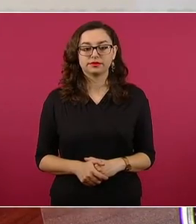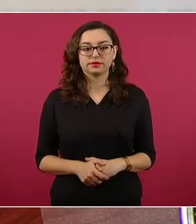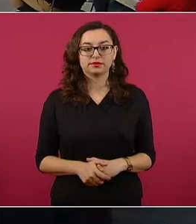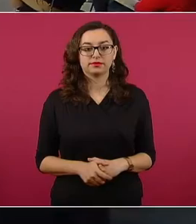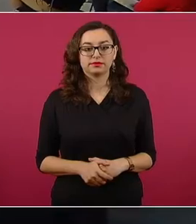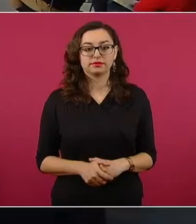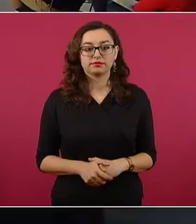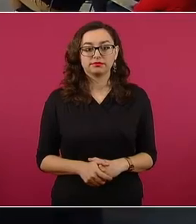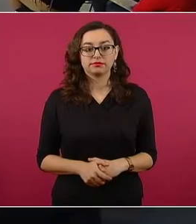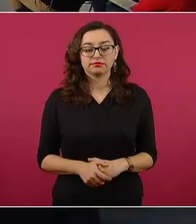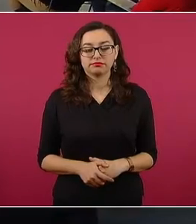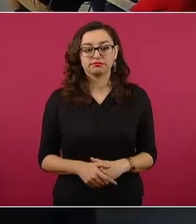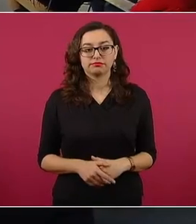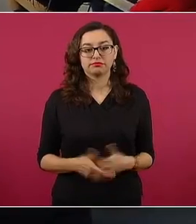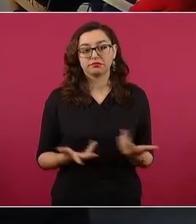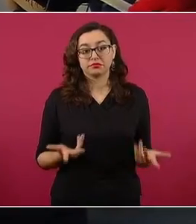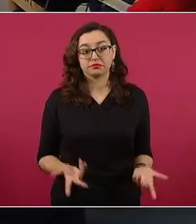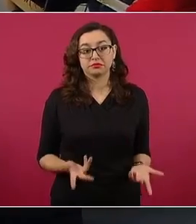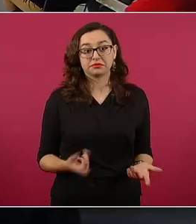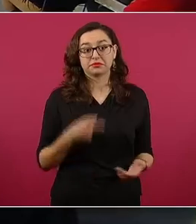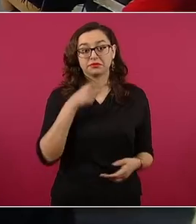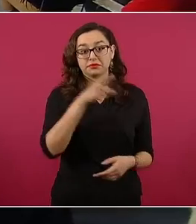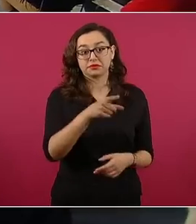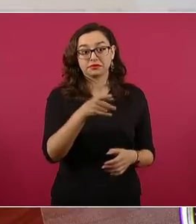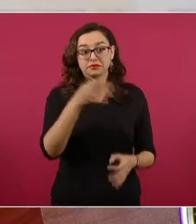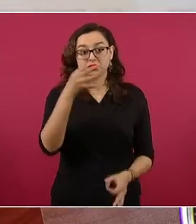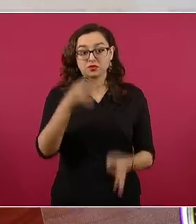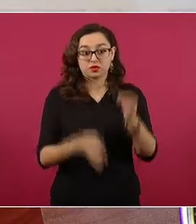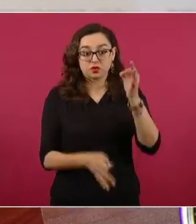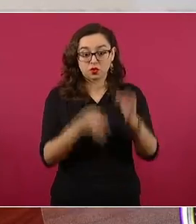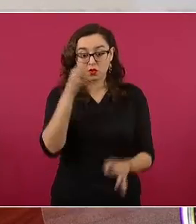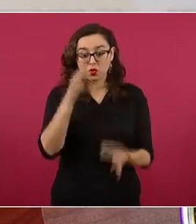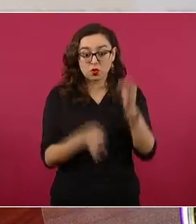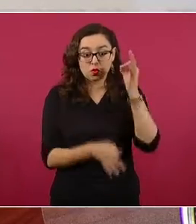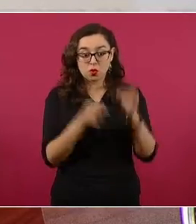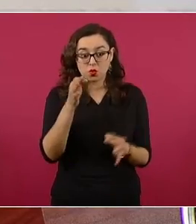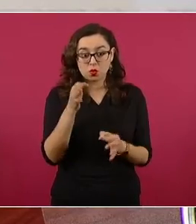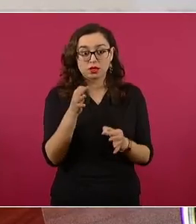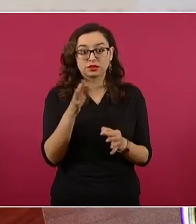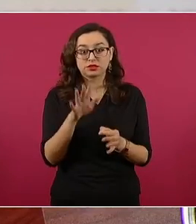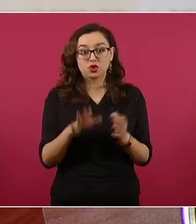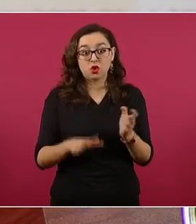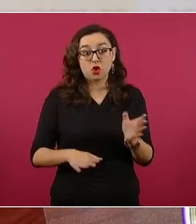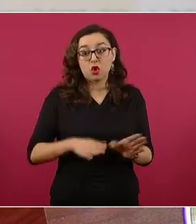es al gobierno, al que tiene que ver con lo público,